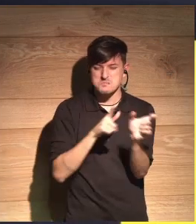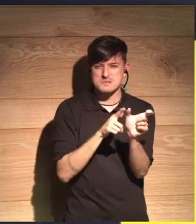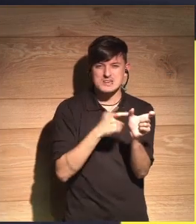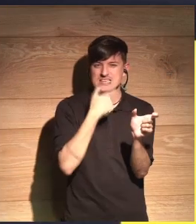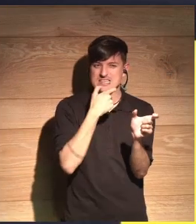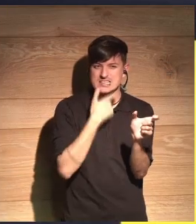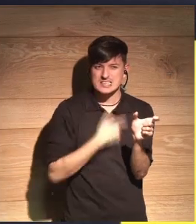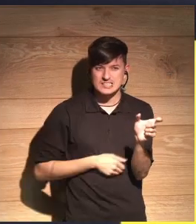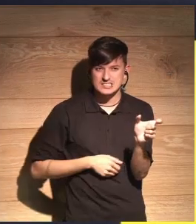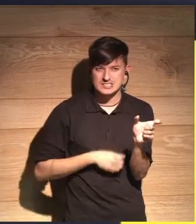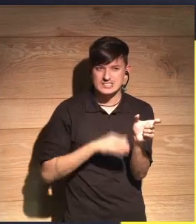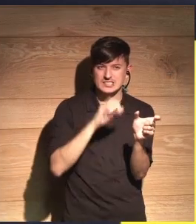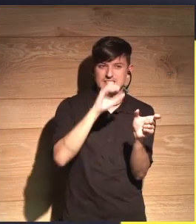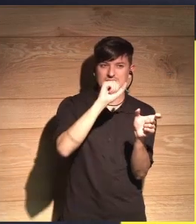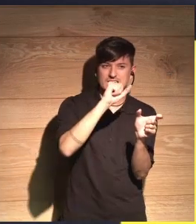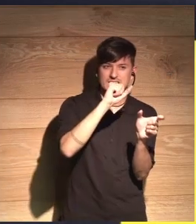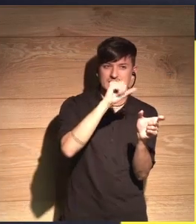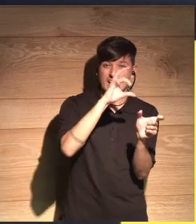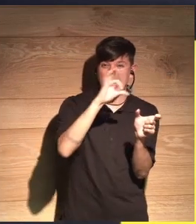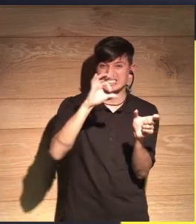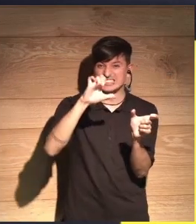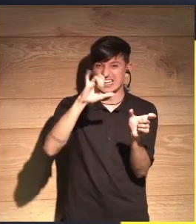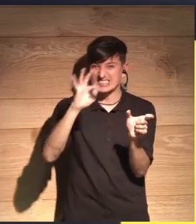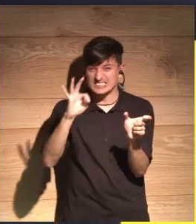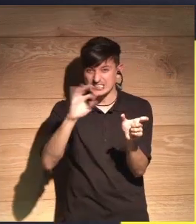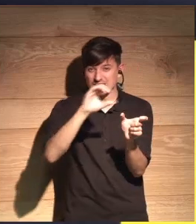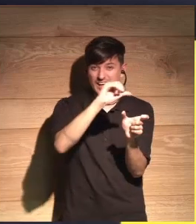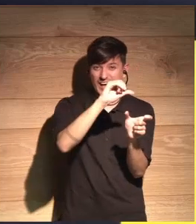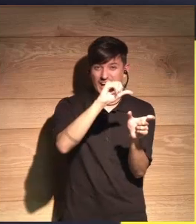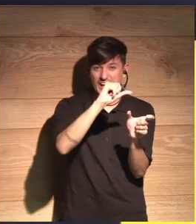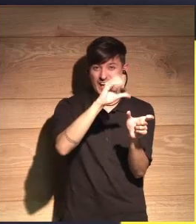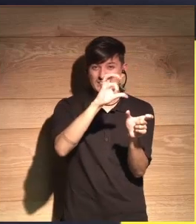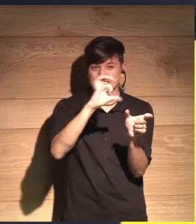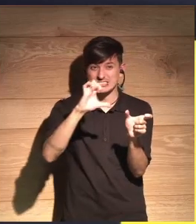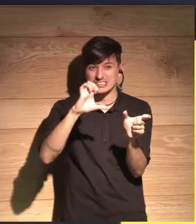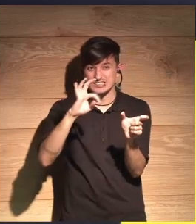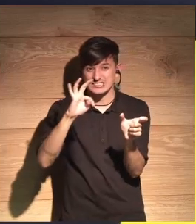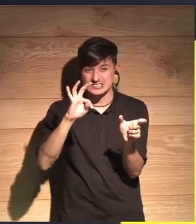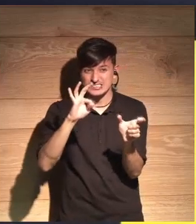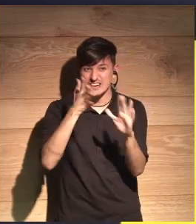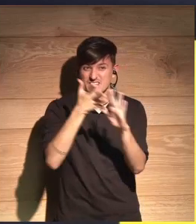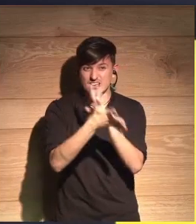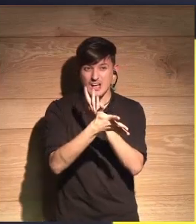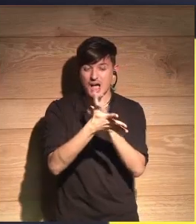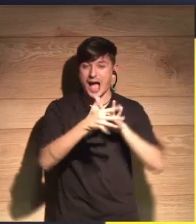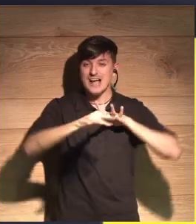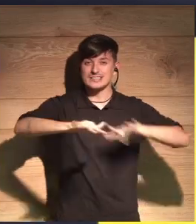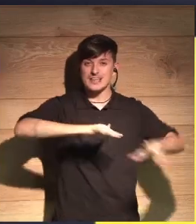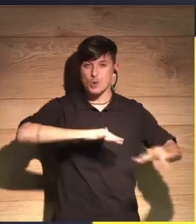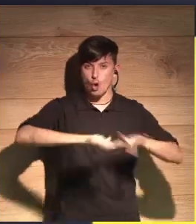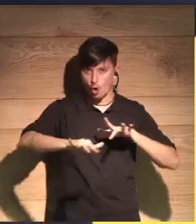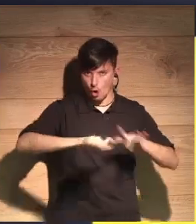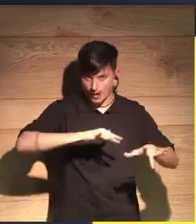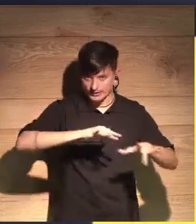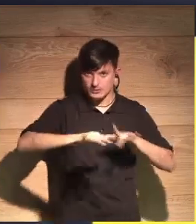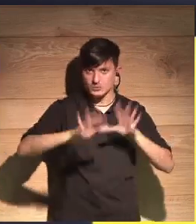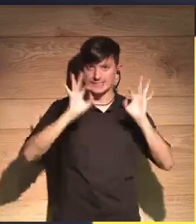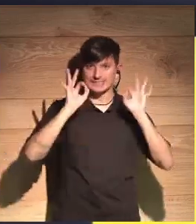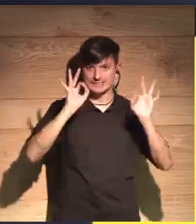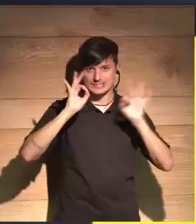así hacer una que un activo un